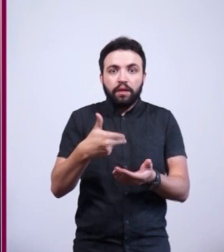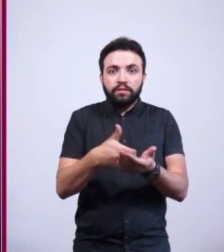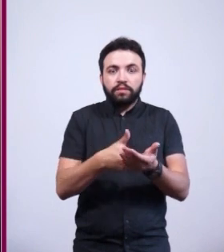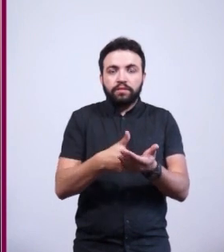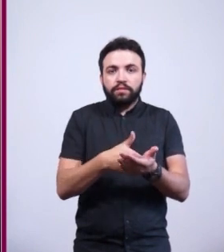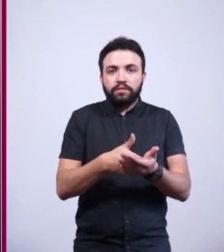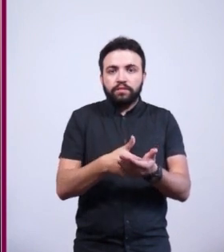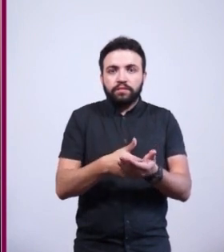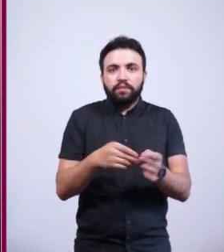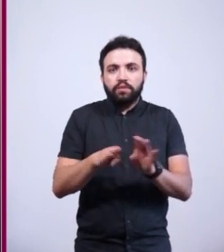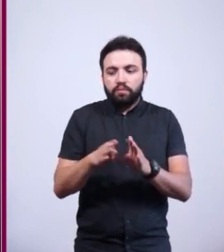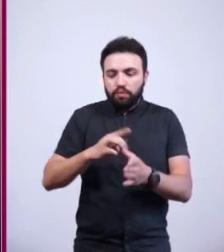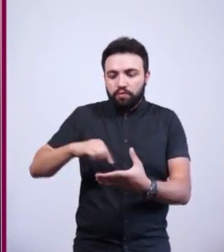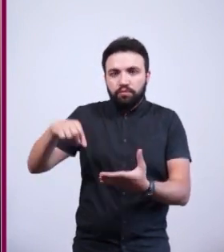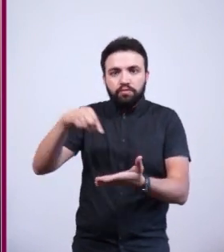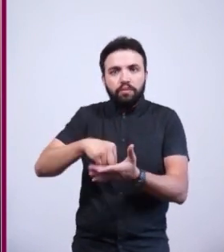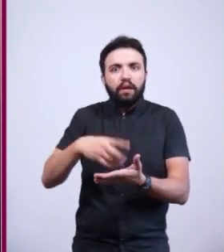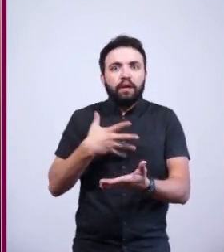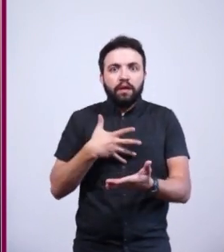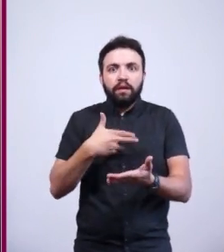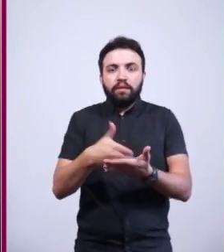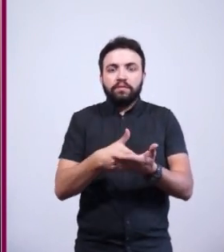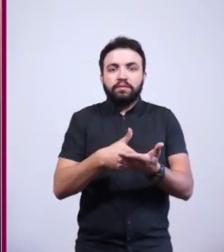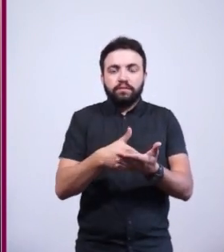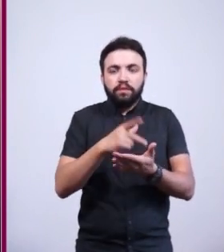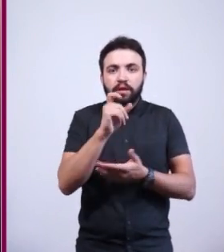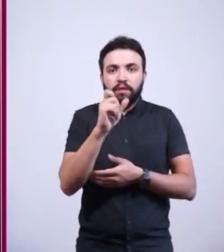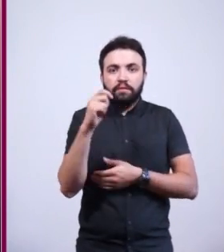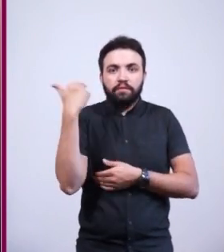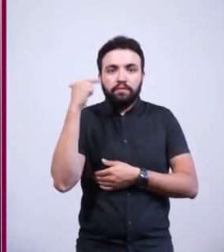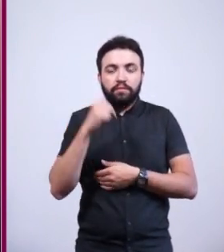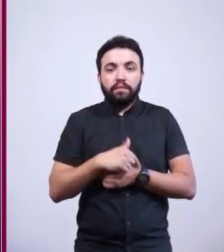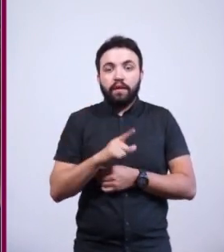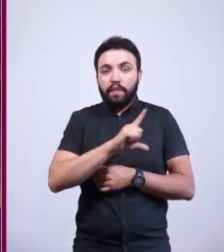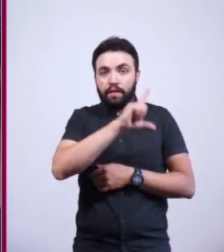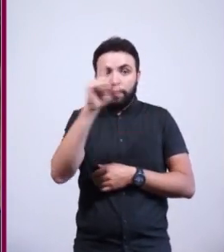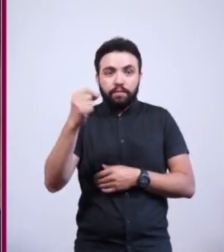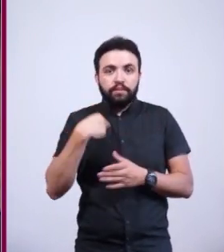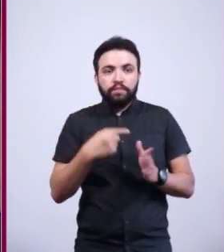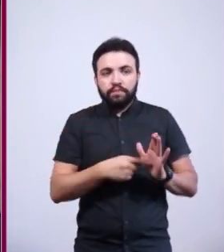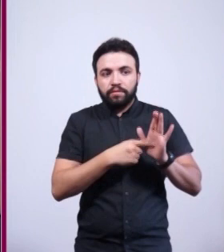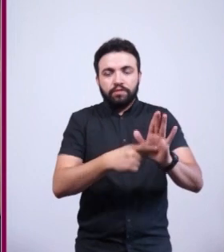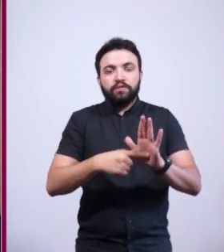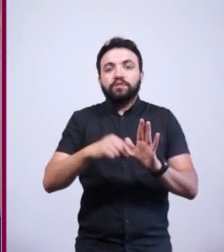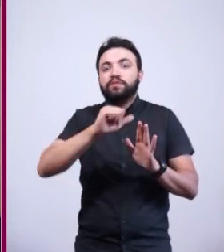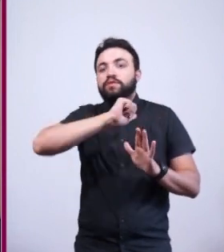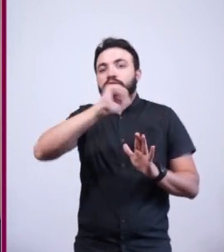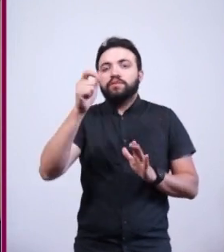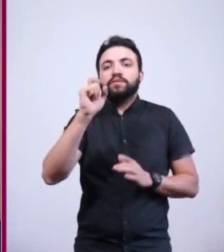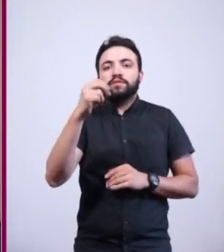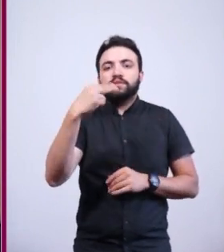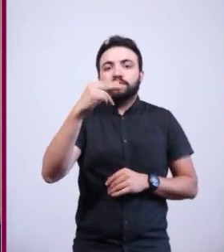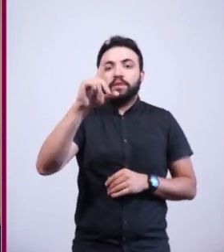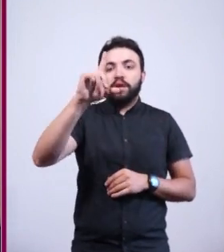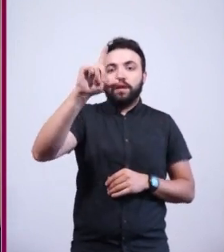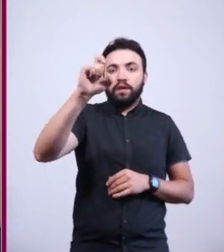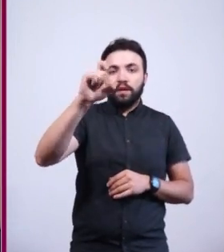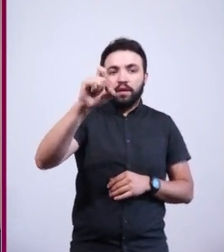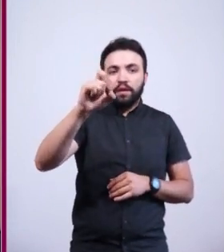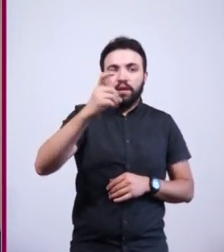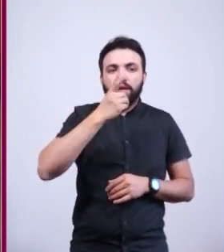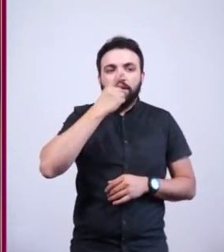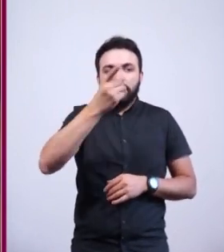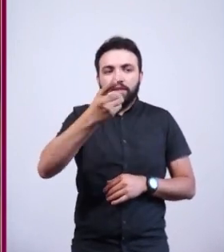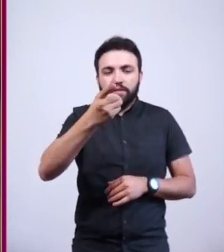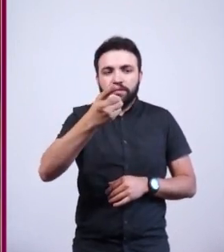situaciones locales, ¿no? En Guadalajara. Después de eso hice otra pieza que se llama El agua, Luisa y Cufal, que habla